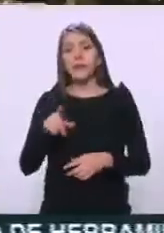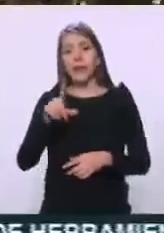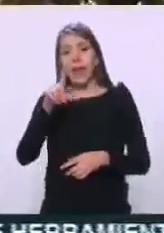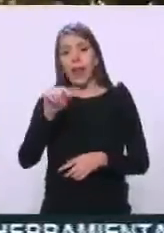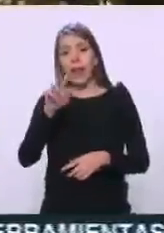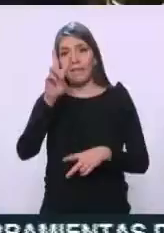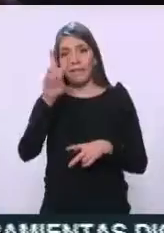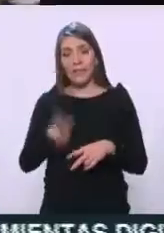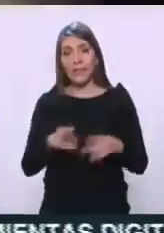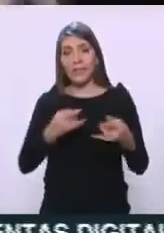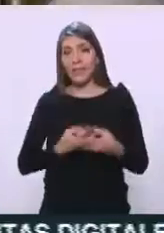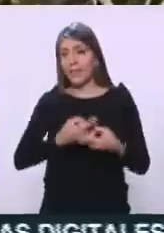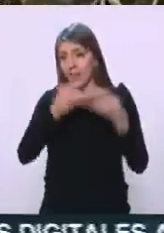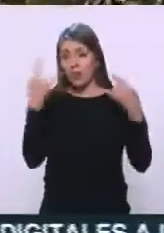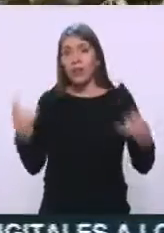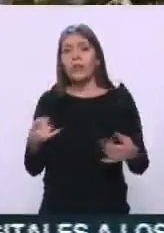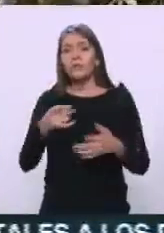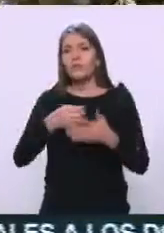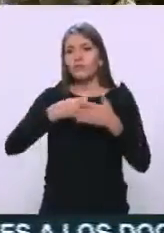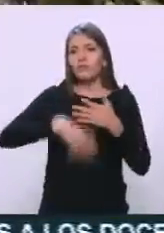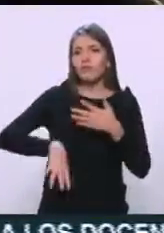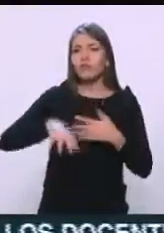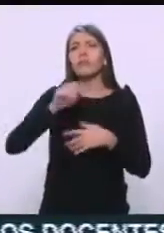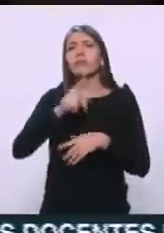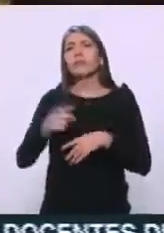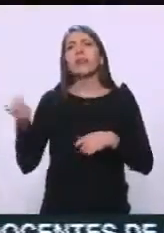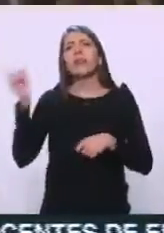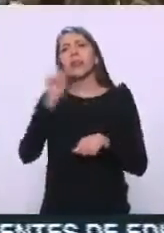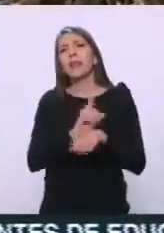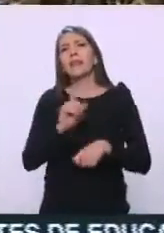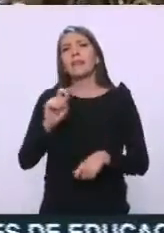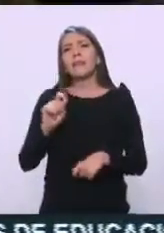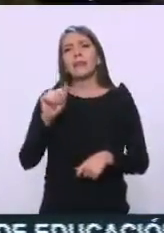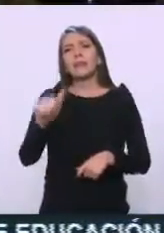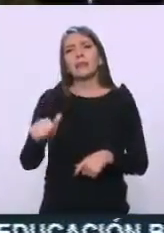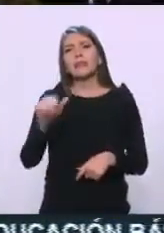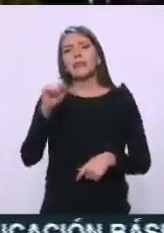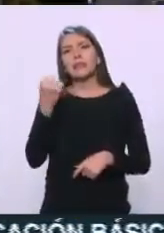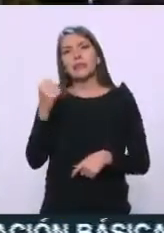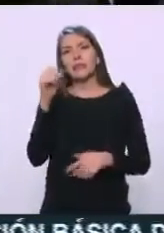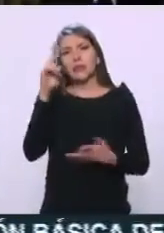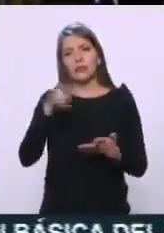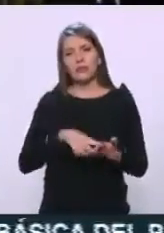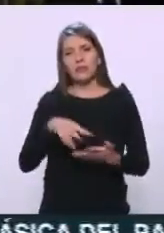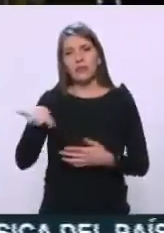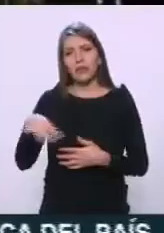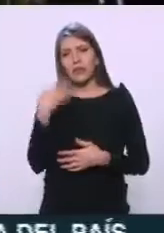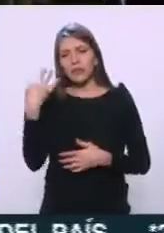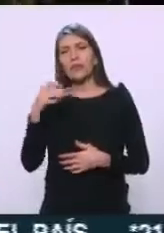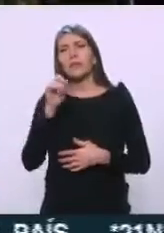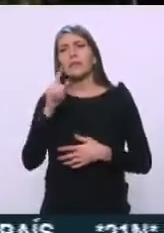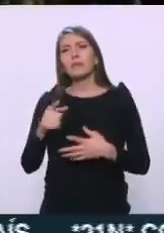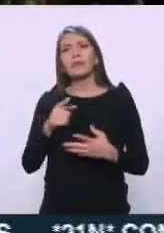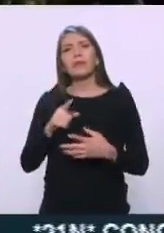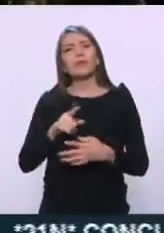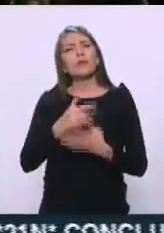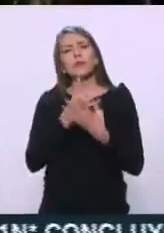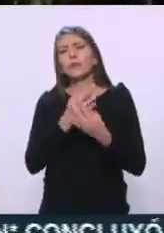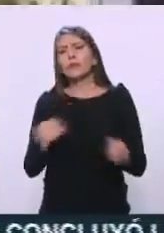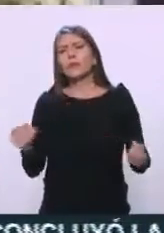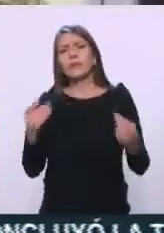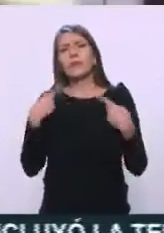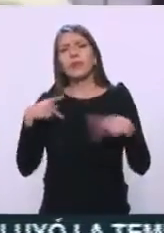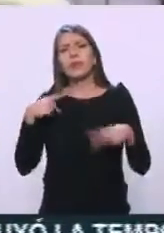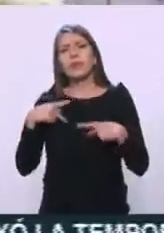La investigación de lo ocurrido la fatídica noche del 26 de septiembre de 2014 con la desaparición de los